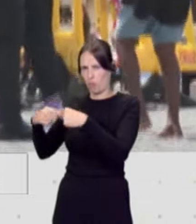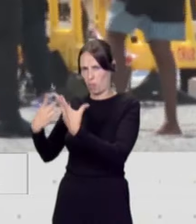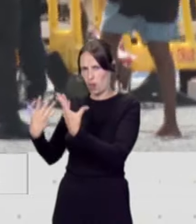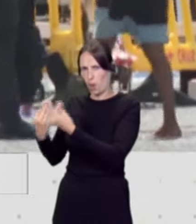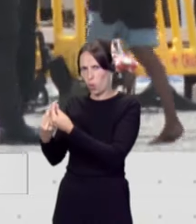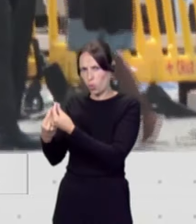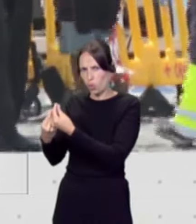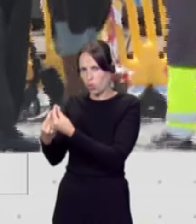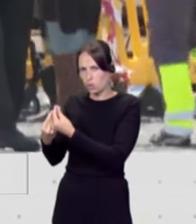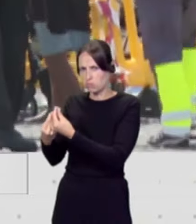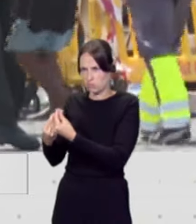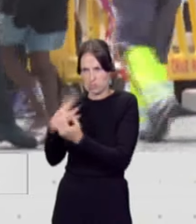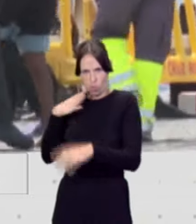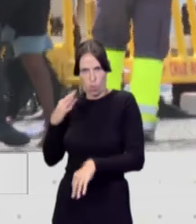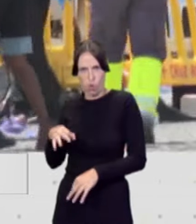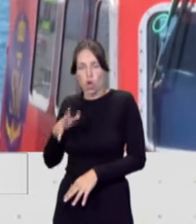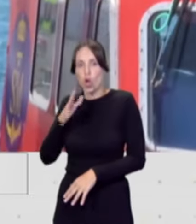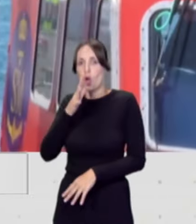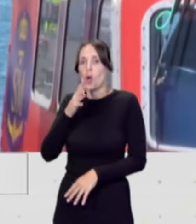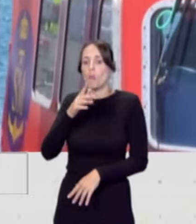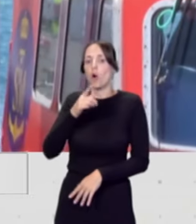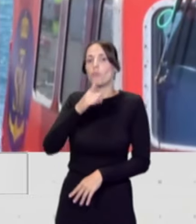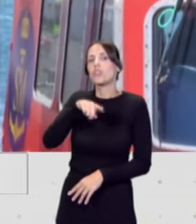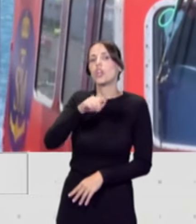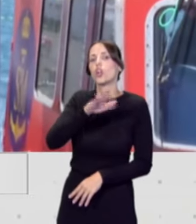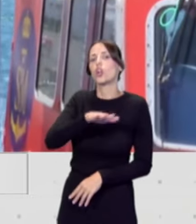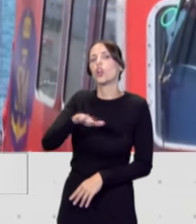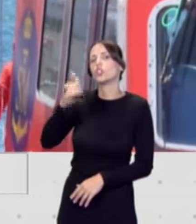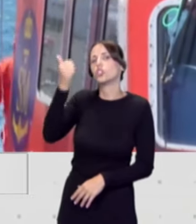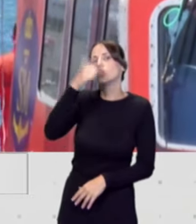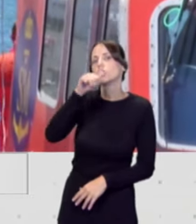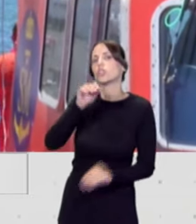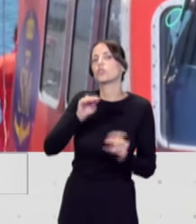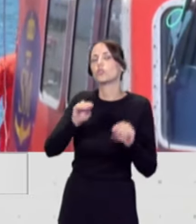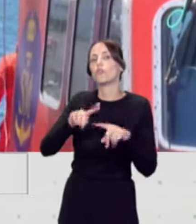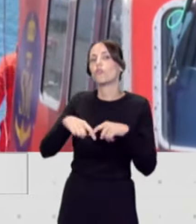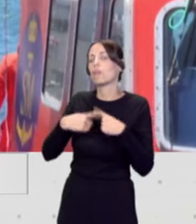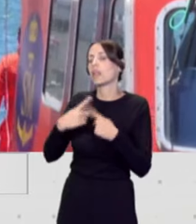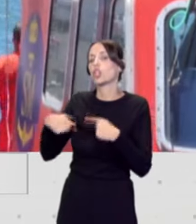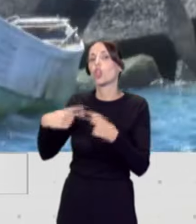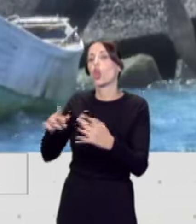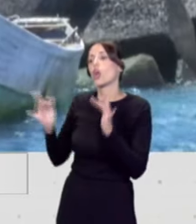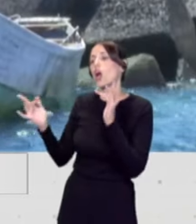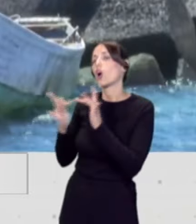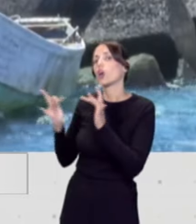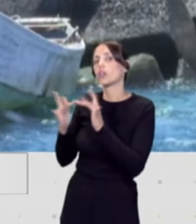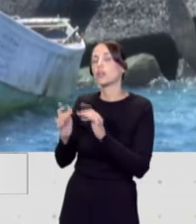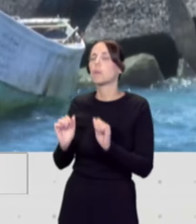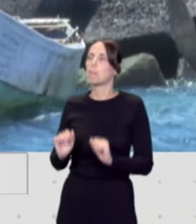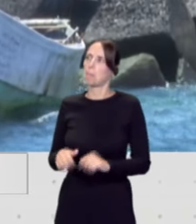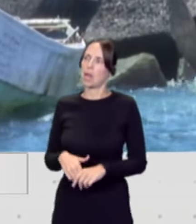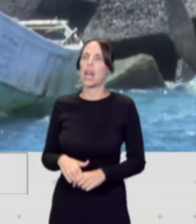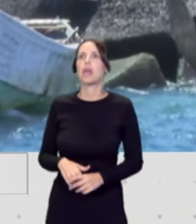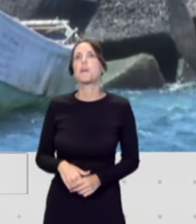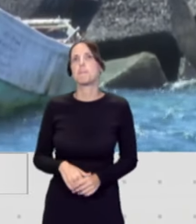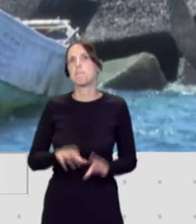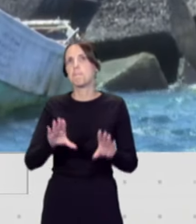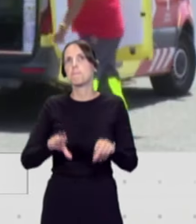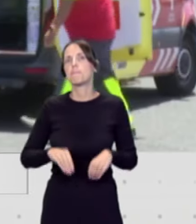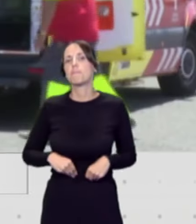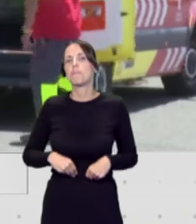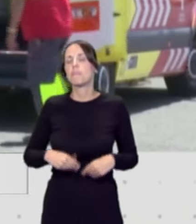estos chicos y chicas, sobre todo chicos, hablan con sus familias a diario y demás. Vale, bien, te puedo comprar ese argumento, pero no te